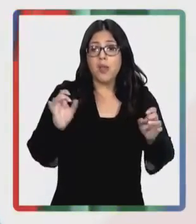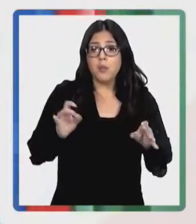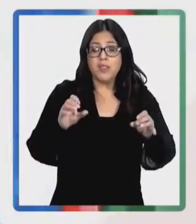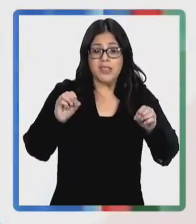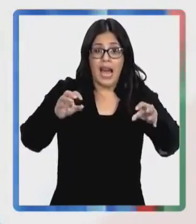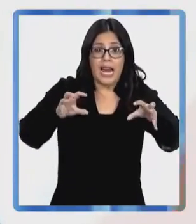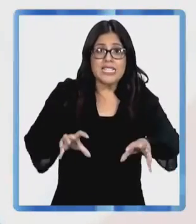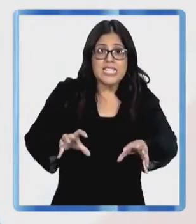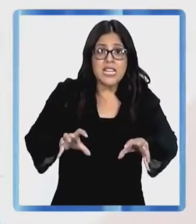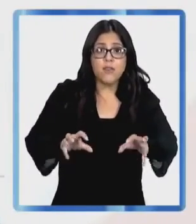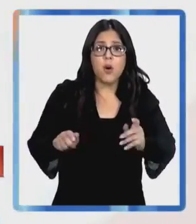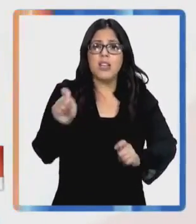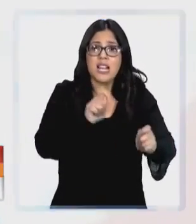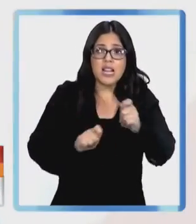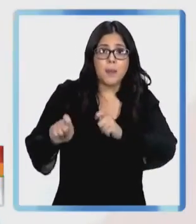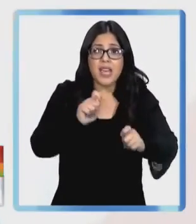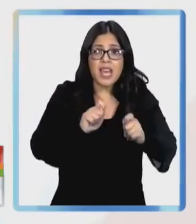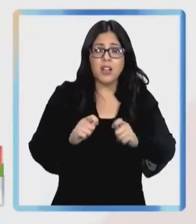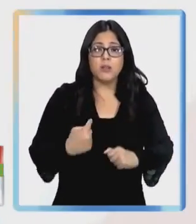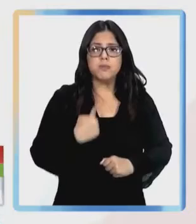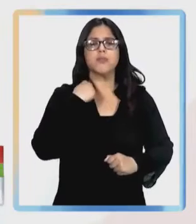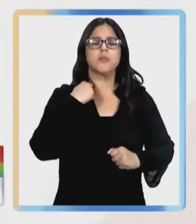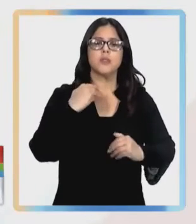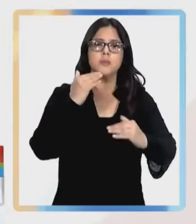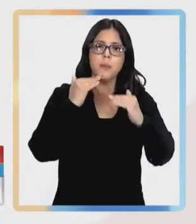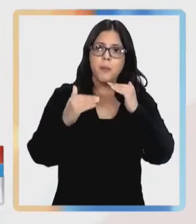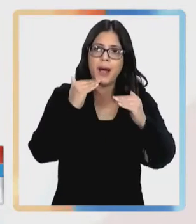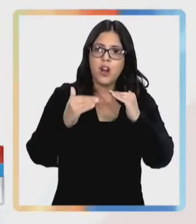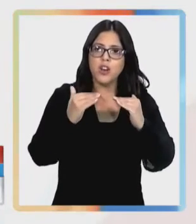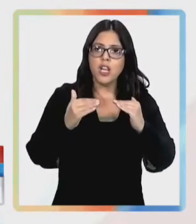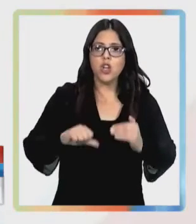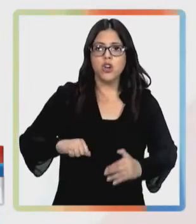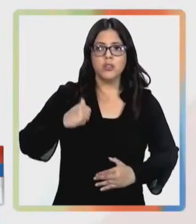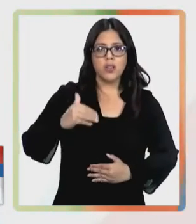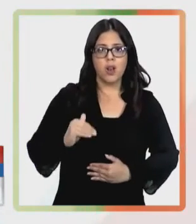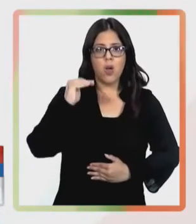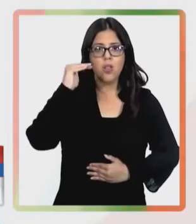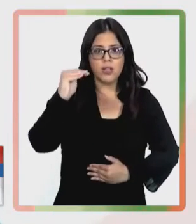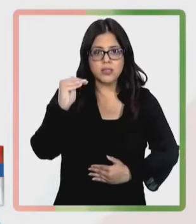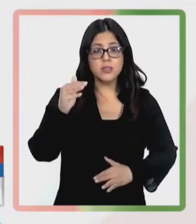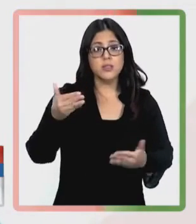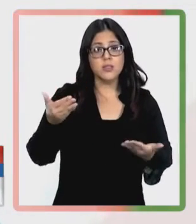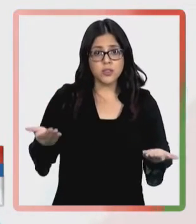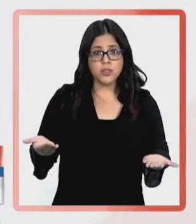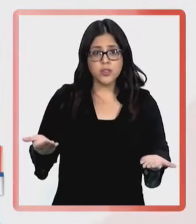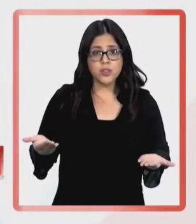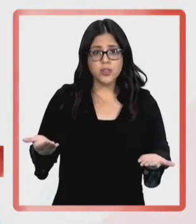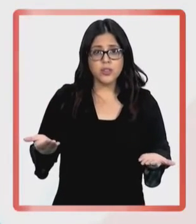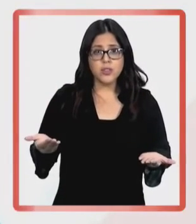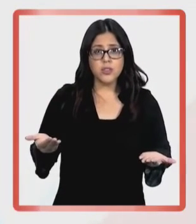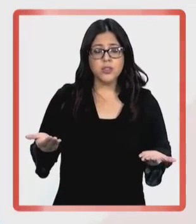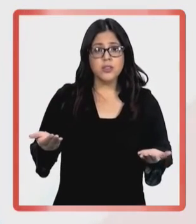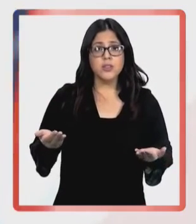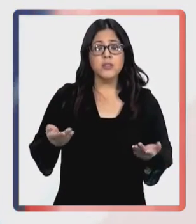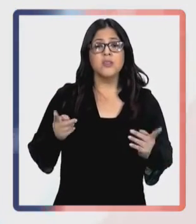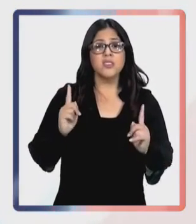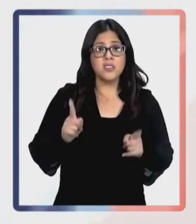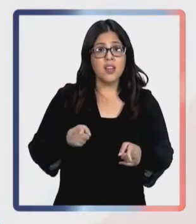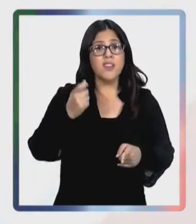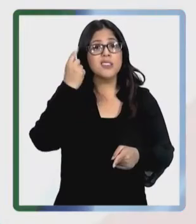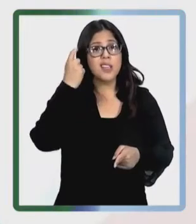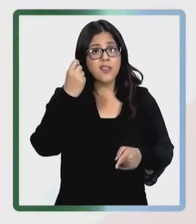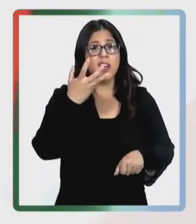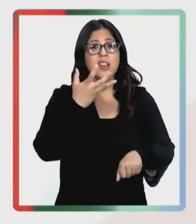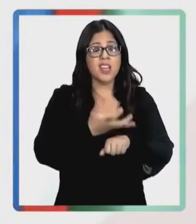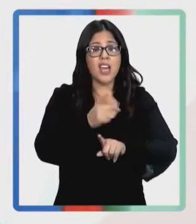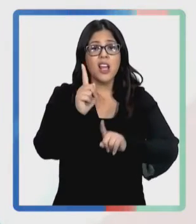y los tratamientos del cáncer también pueden ser agresivos para los niños, las niñas y los adolescentes. Entonces uno empieza a ver que hay secuelas